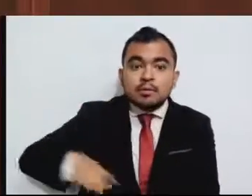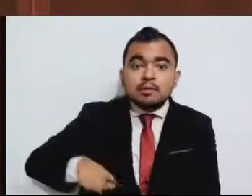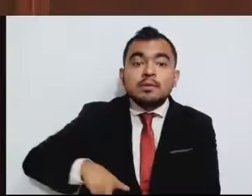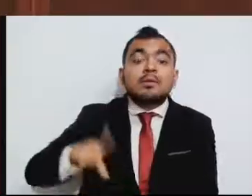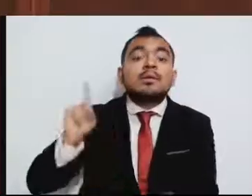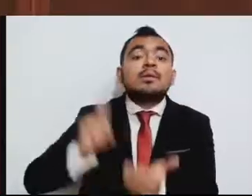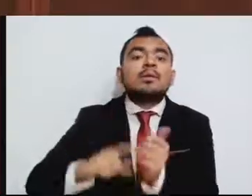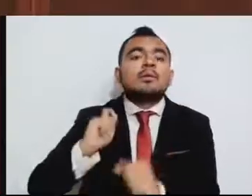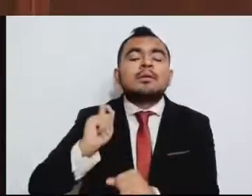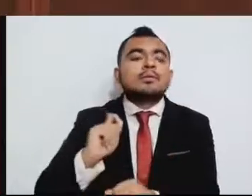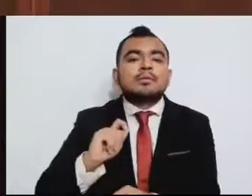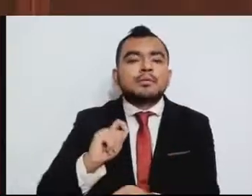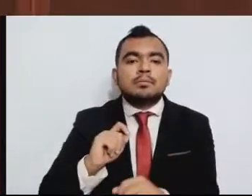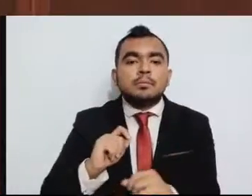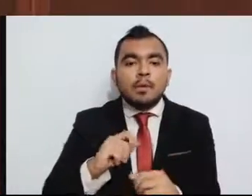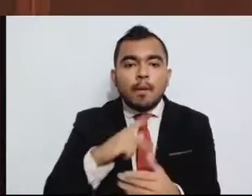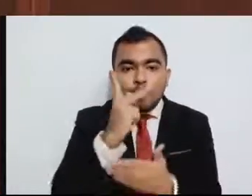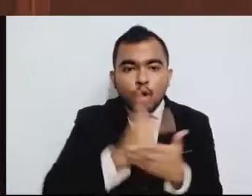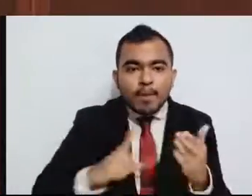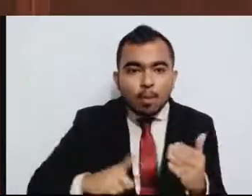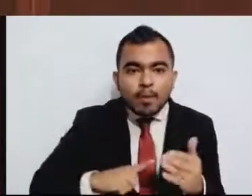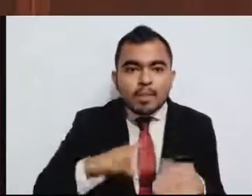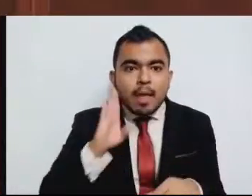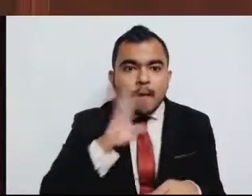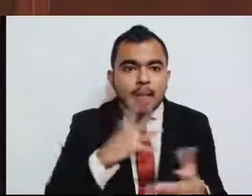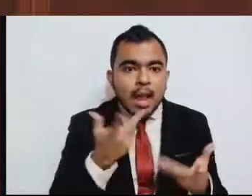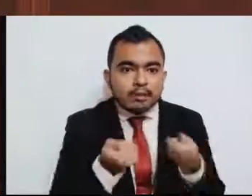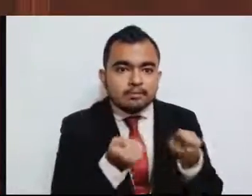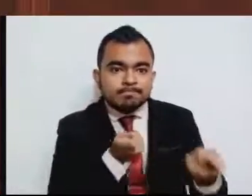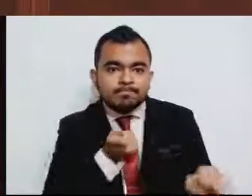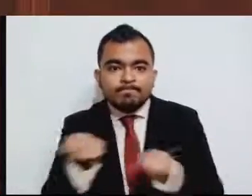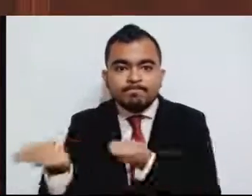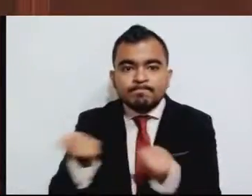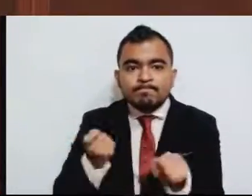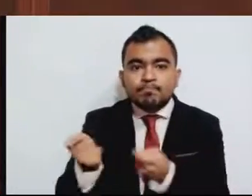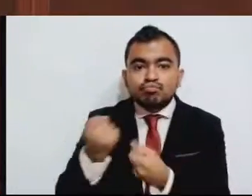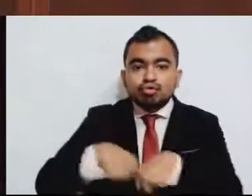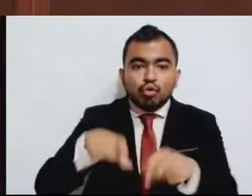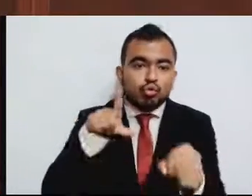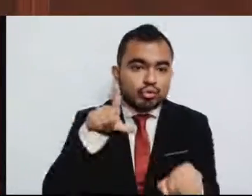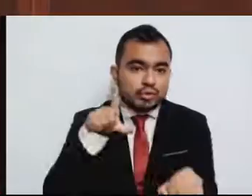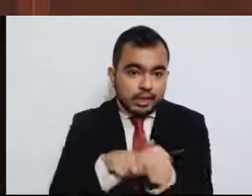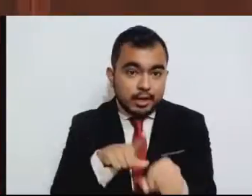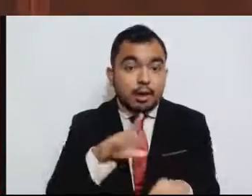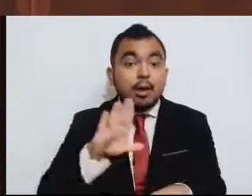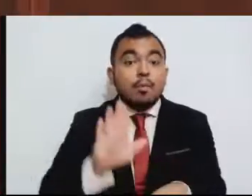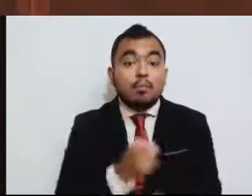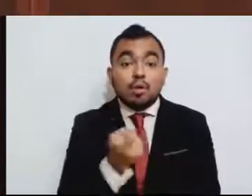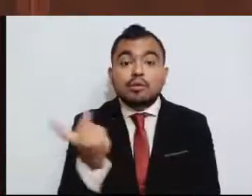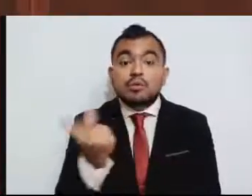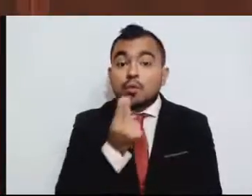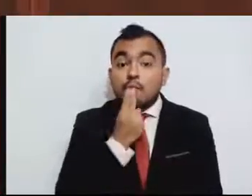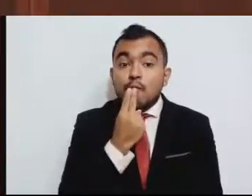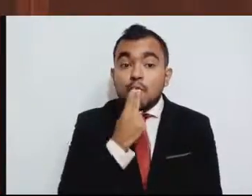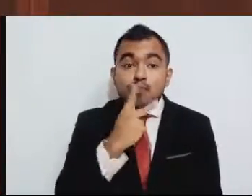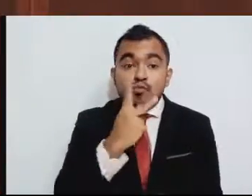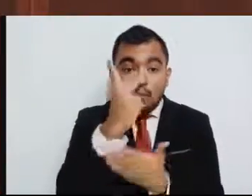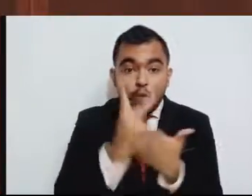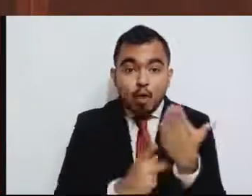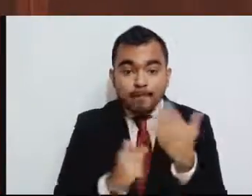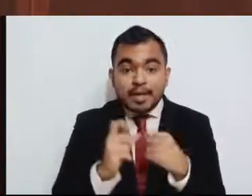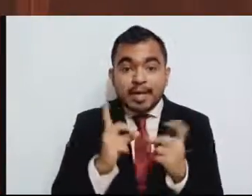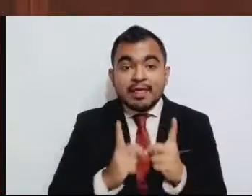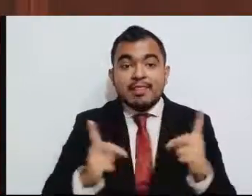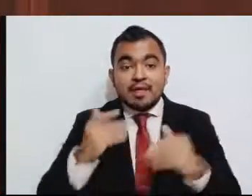cumplimiento de programas gubernamentales de naturaleza social por lo que la utilización de programas de desarrollo social